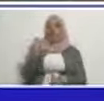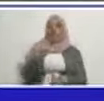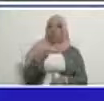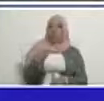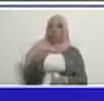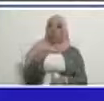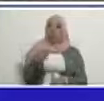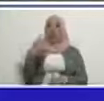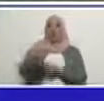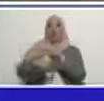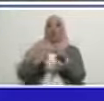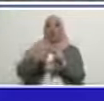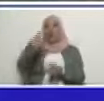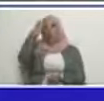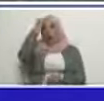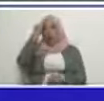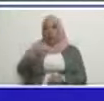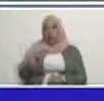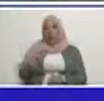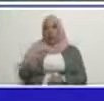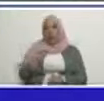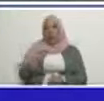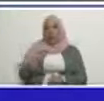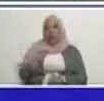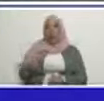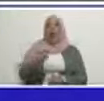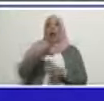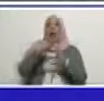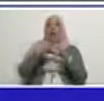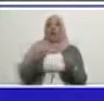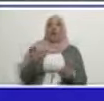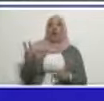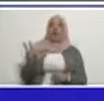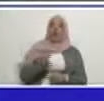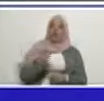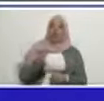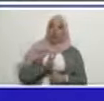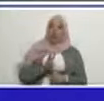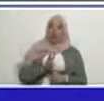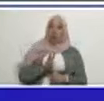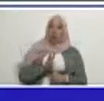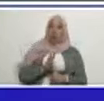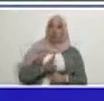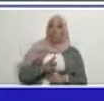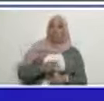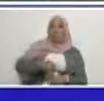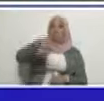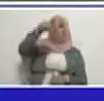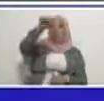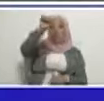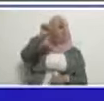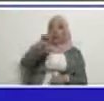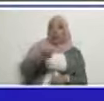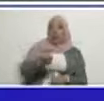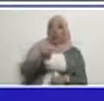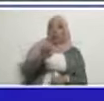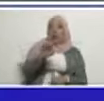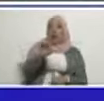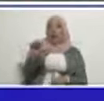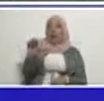Puerto Cabello. Punta a punta nuestra patria, de norte a sur, de este a oeste. Así que vamos a